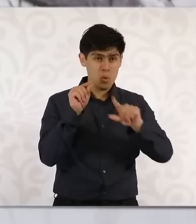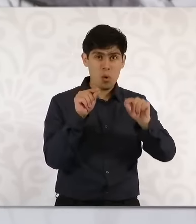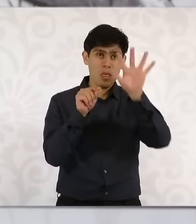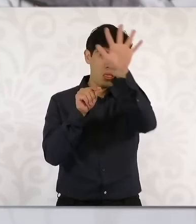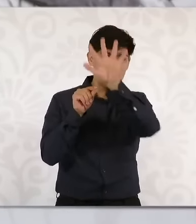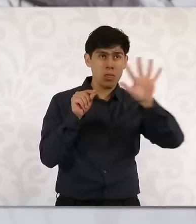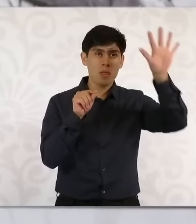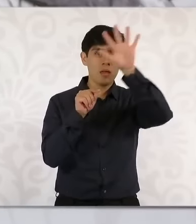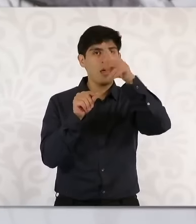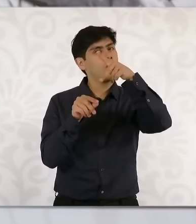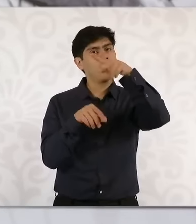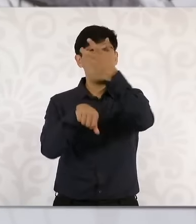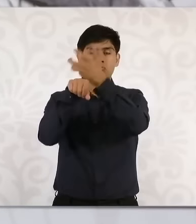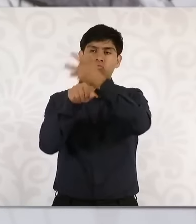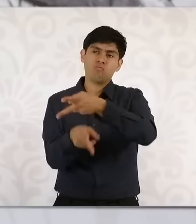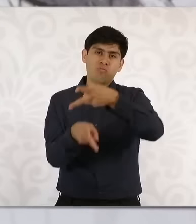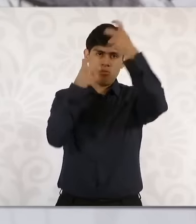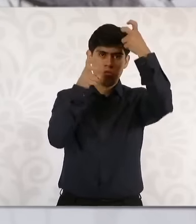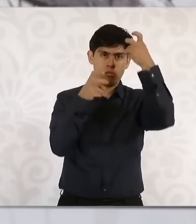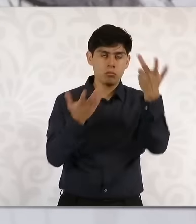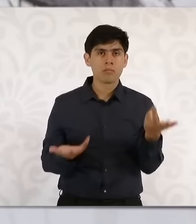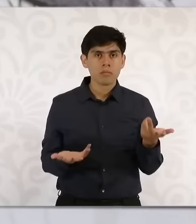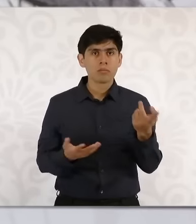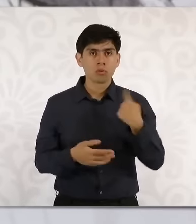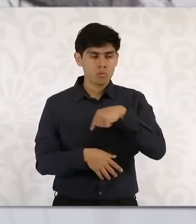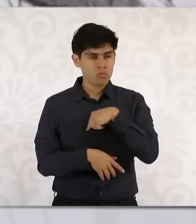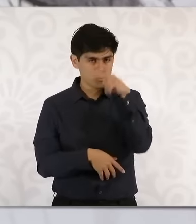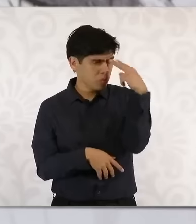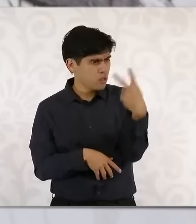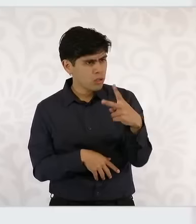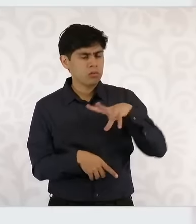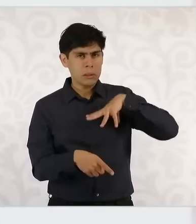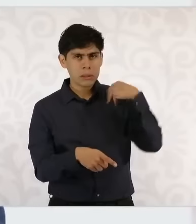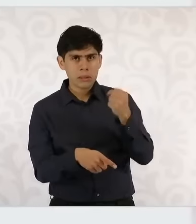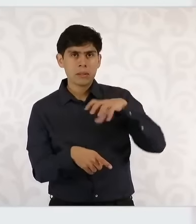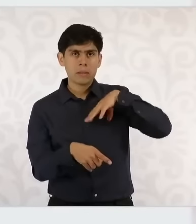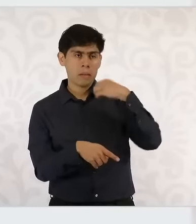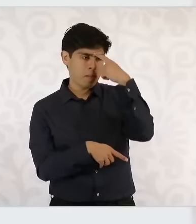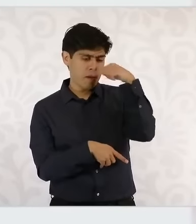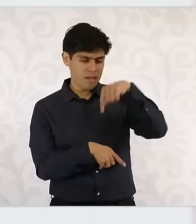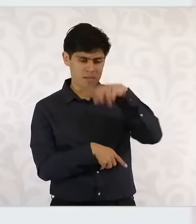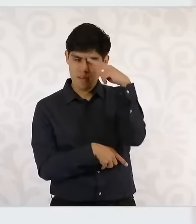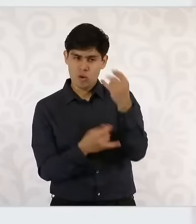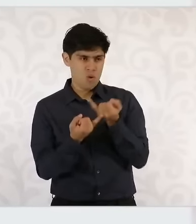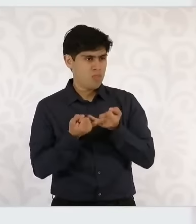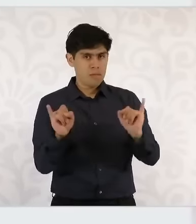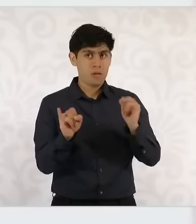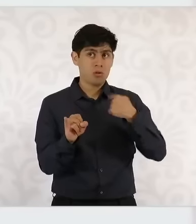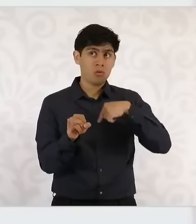y que México ha luchado mucho para ser un país soberano, independiente, y que no queremos ser colonia ni